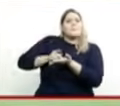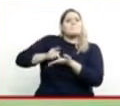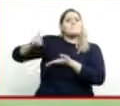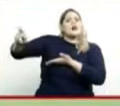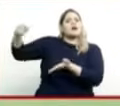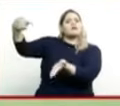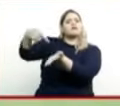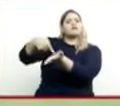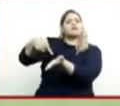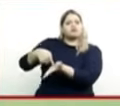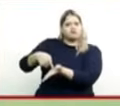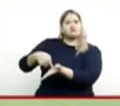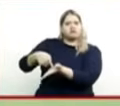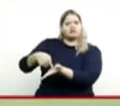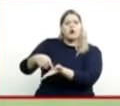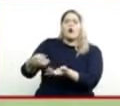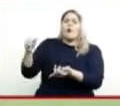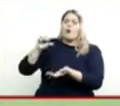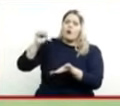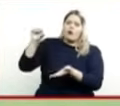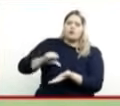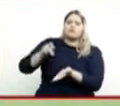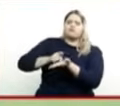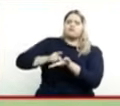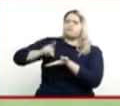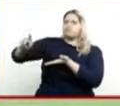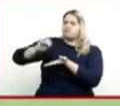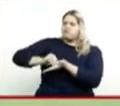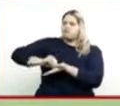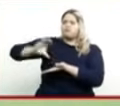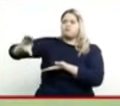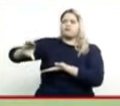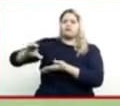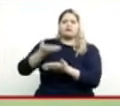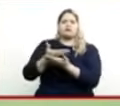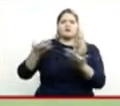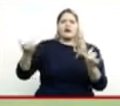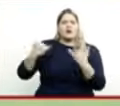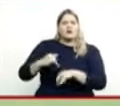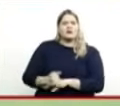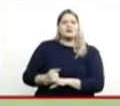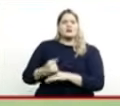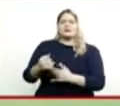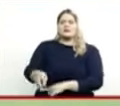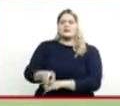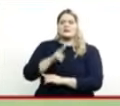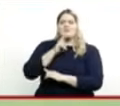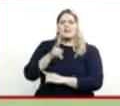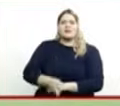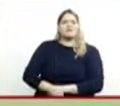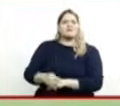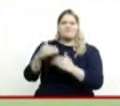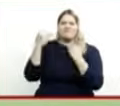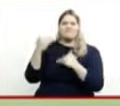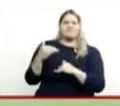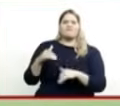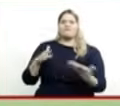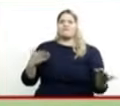estamos pagando y limita nuestro desarrollo en los últimos 12 años de